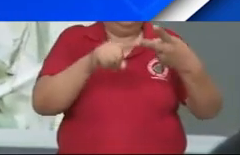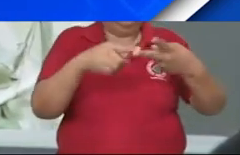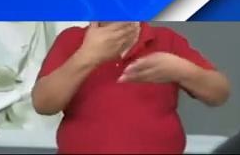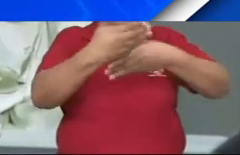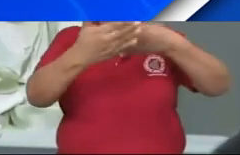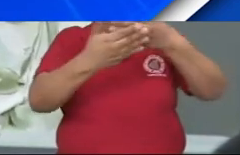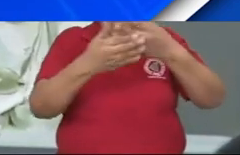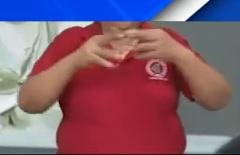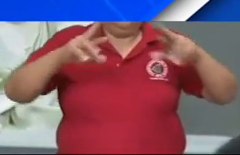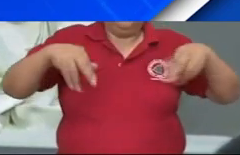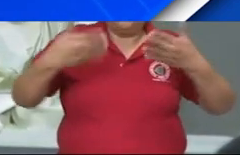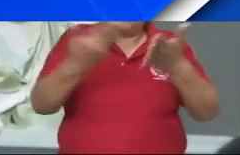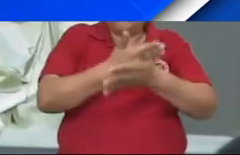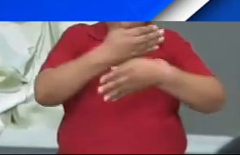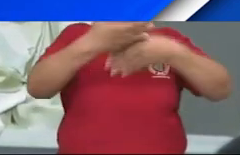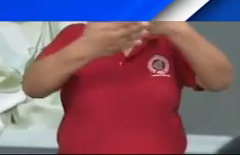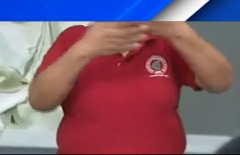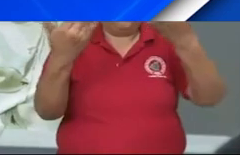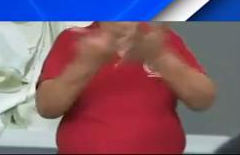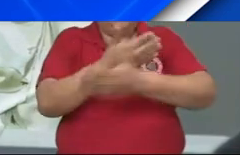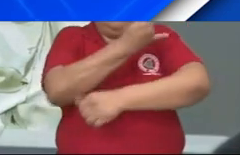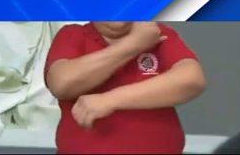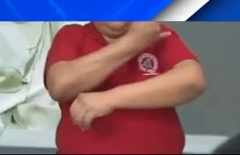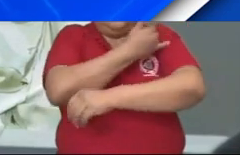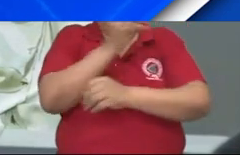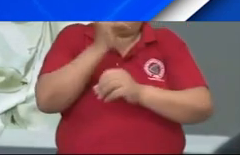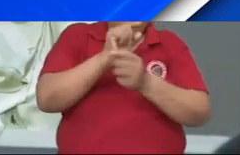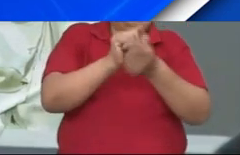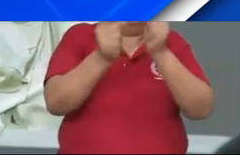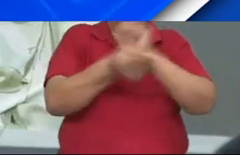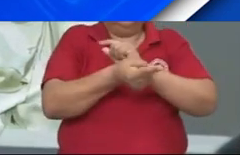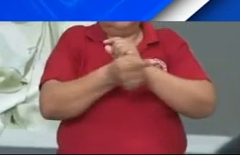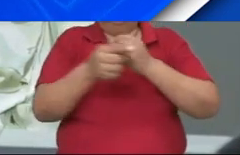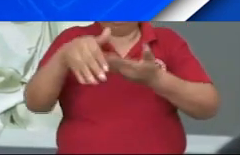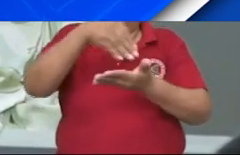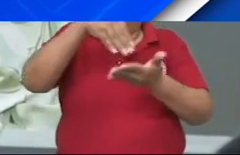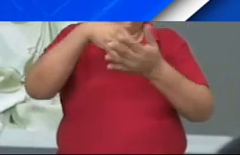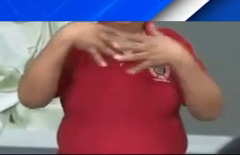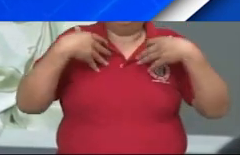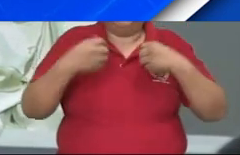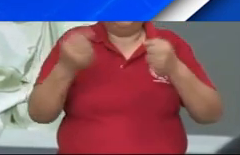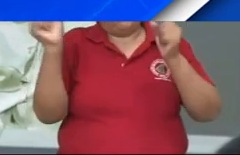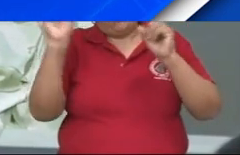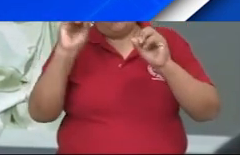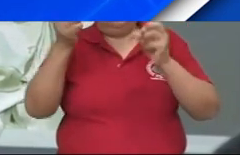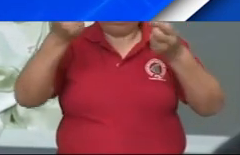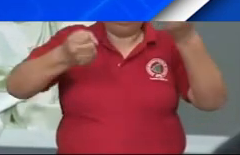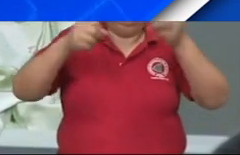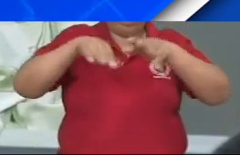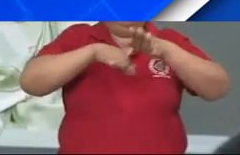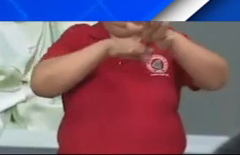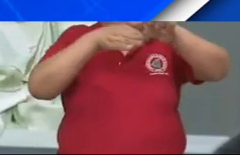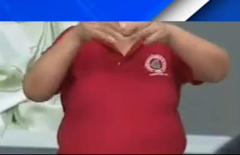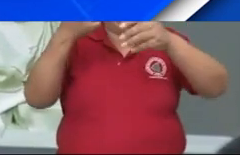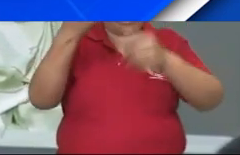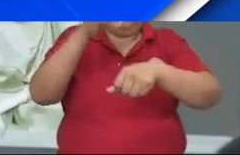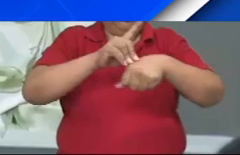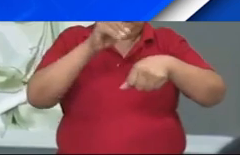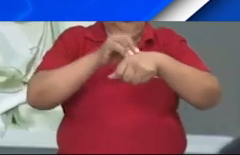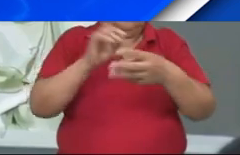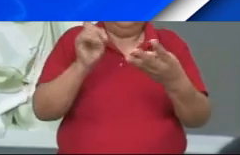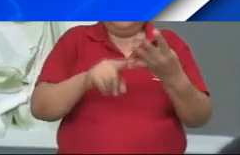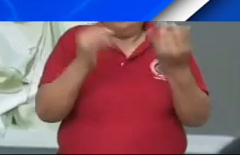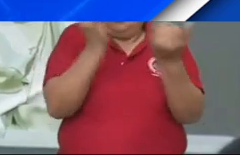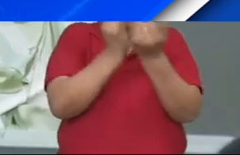rehabilitado hospitales, centros de salud y clínicas móviles. Igualmente, se